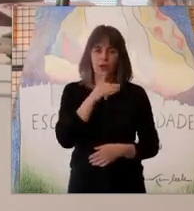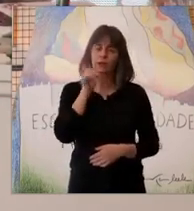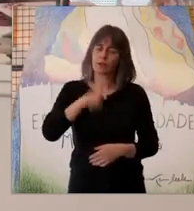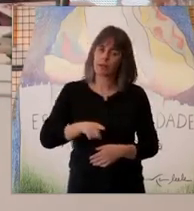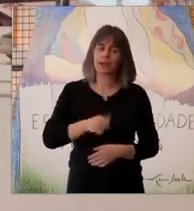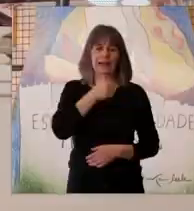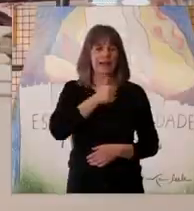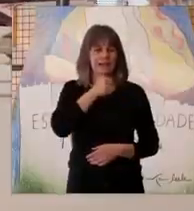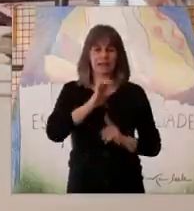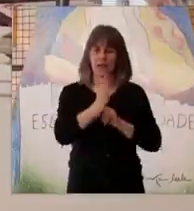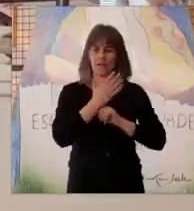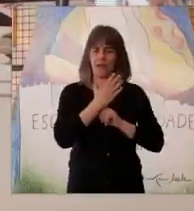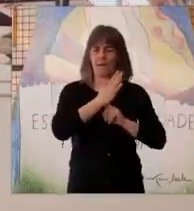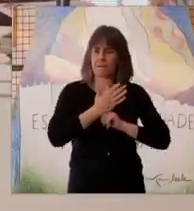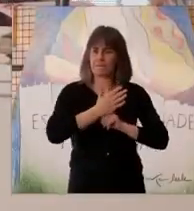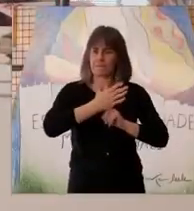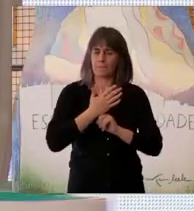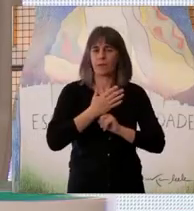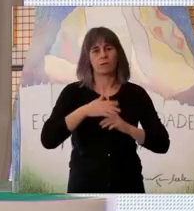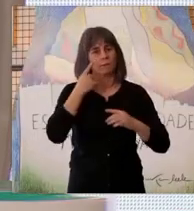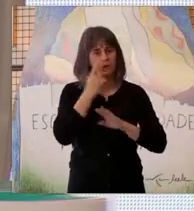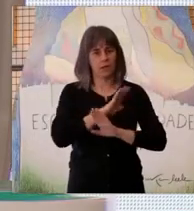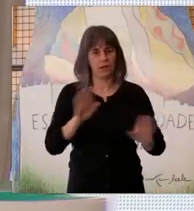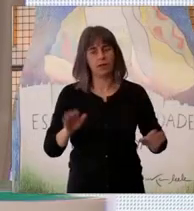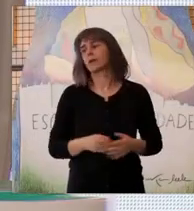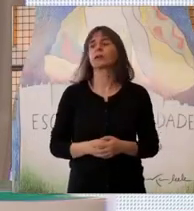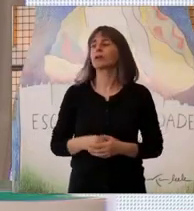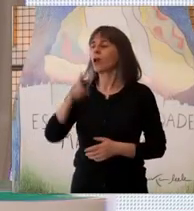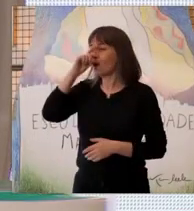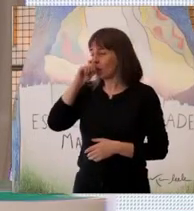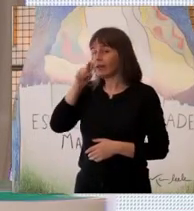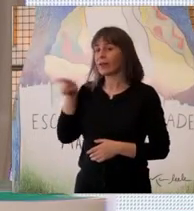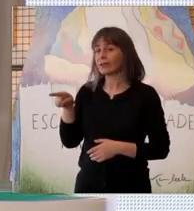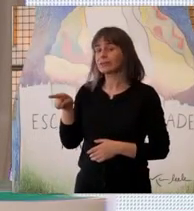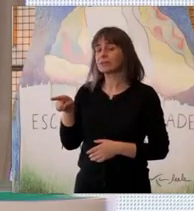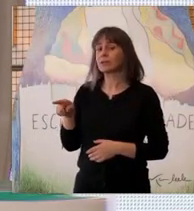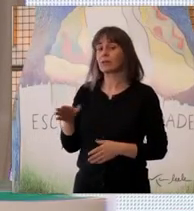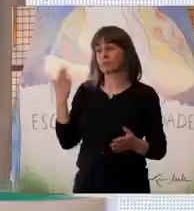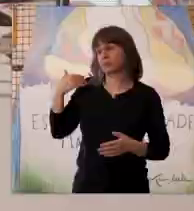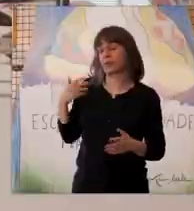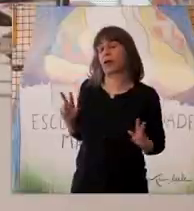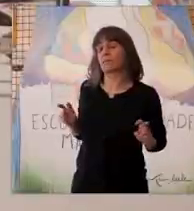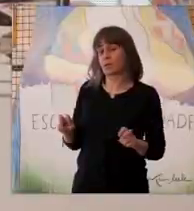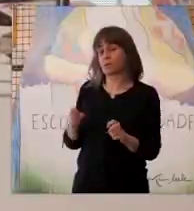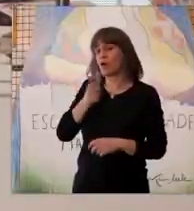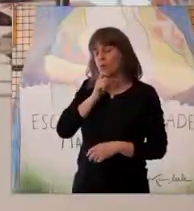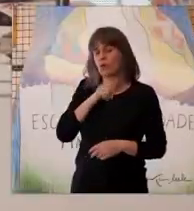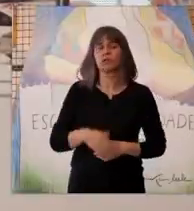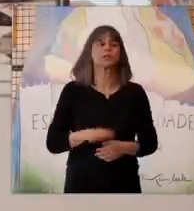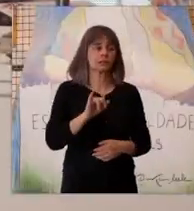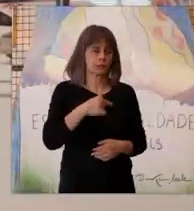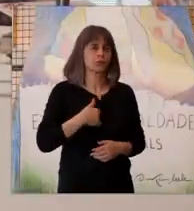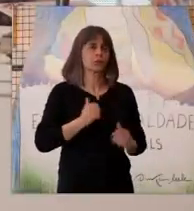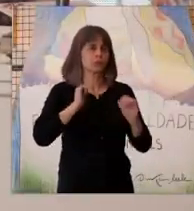tremendas Isabel te acuerdas de tus inicios me acuerdo de mis inicios que